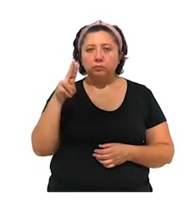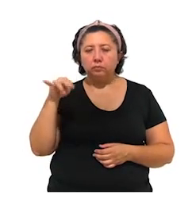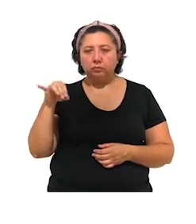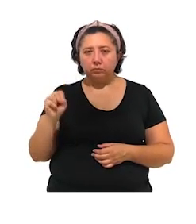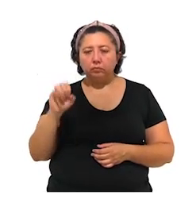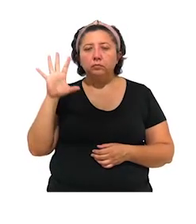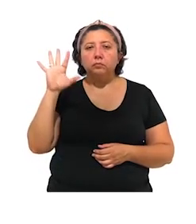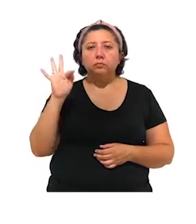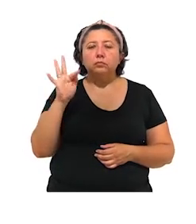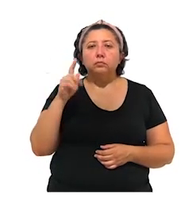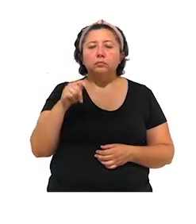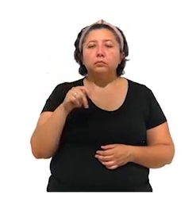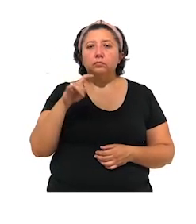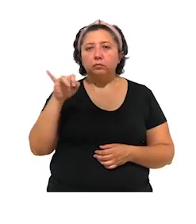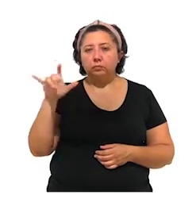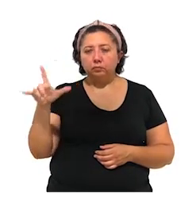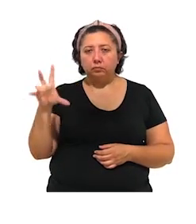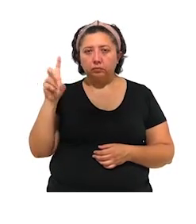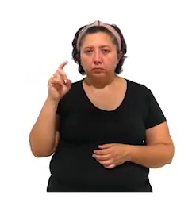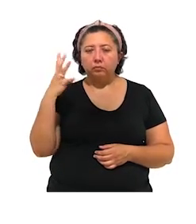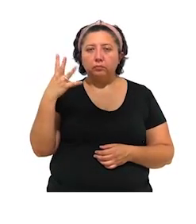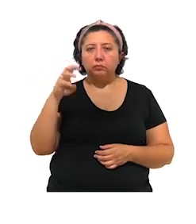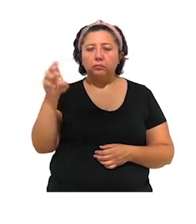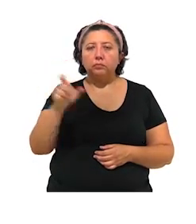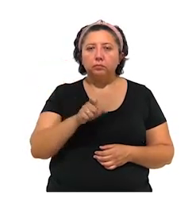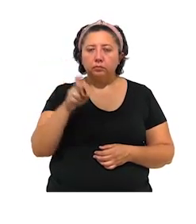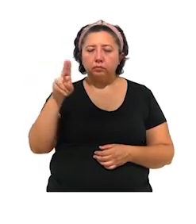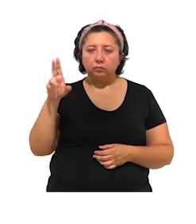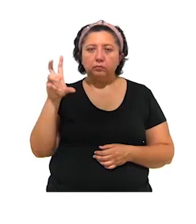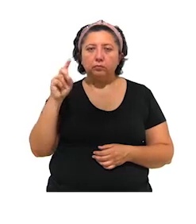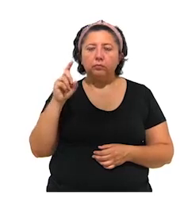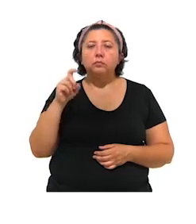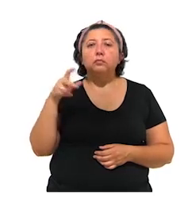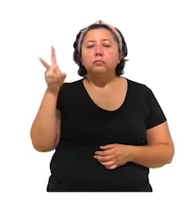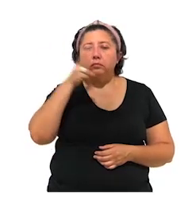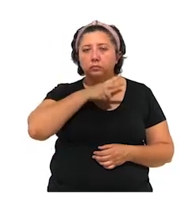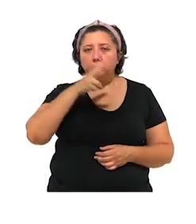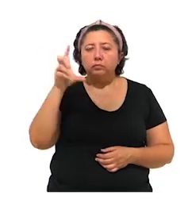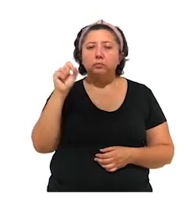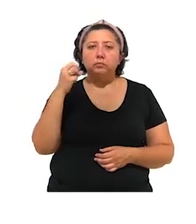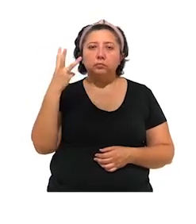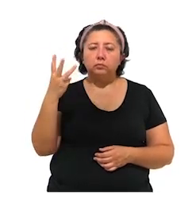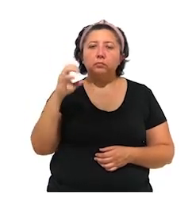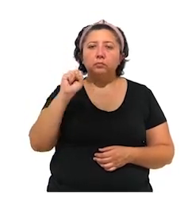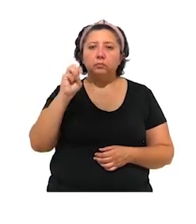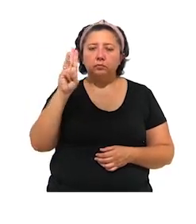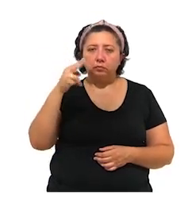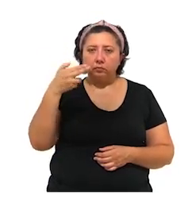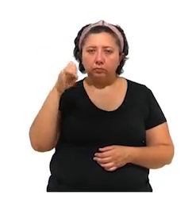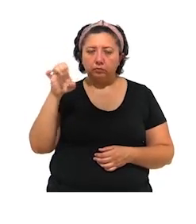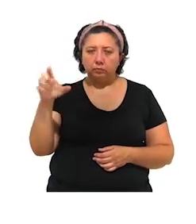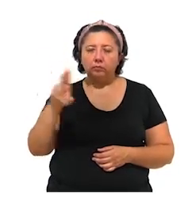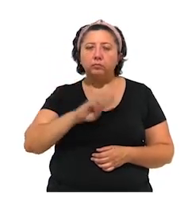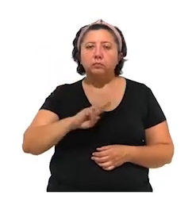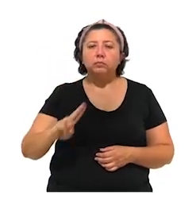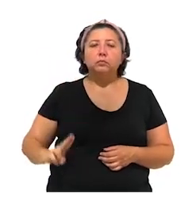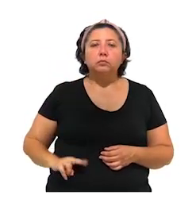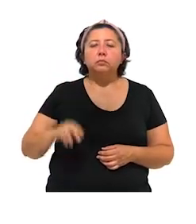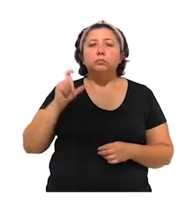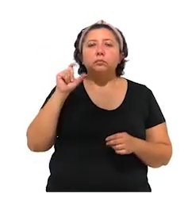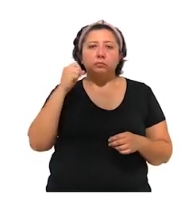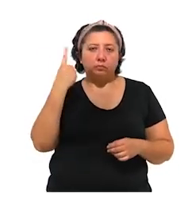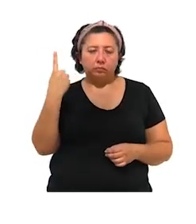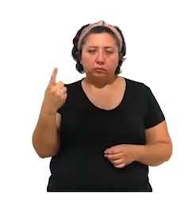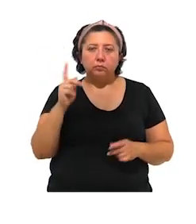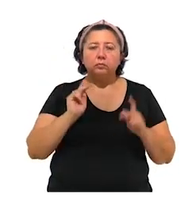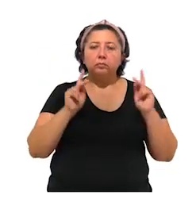Canacim, 40 en Motul, 34 en Maxcanú, 30 en Valladolid, 23 en Samajil y Umam, 21 en